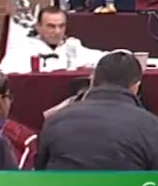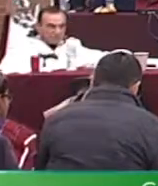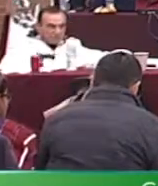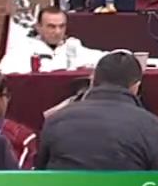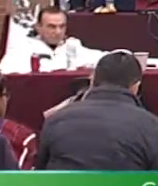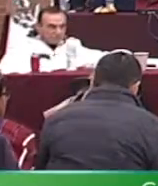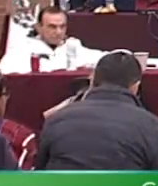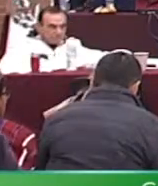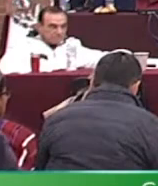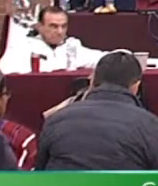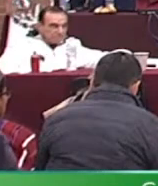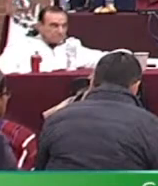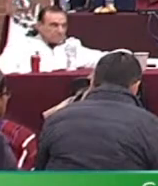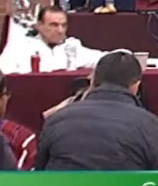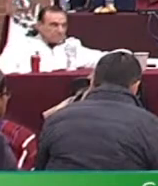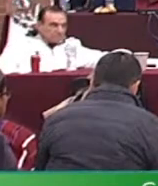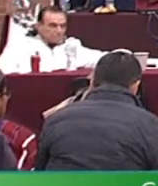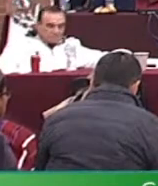Con tu venia, presidente.